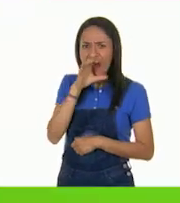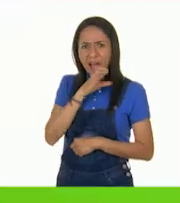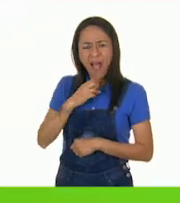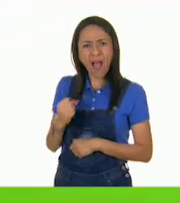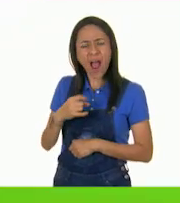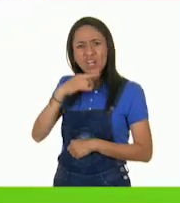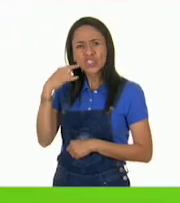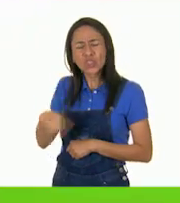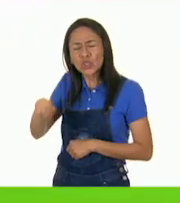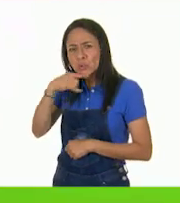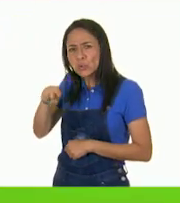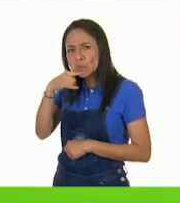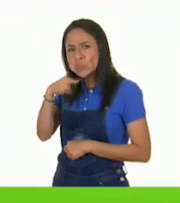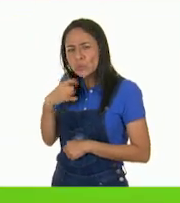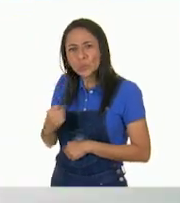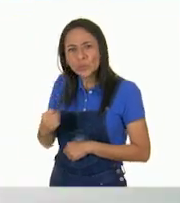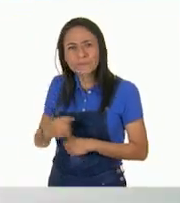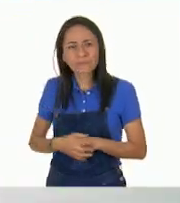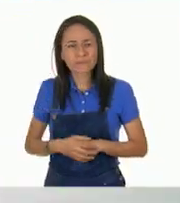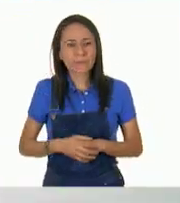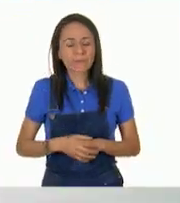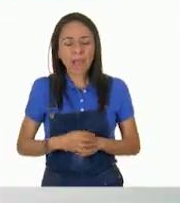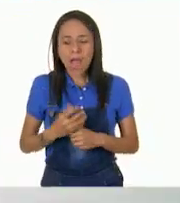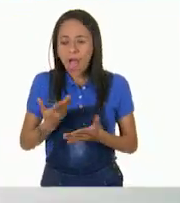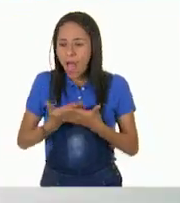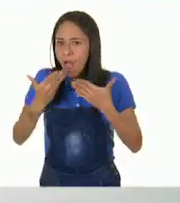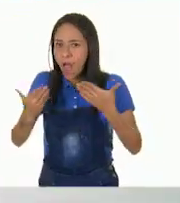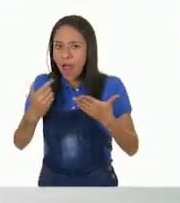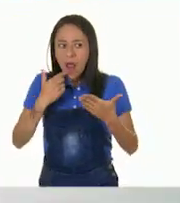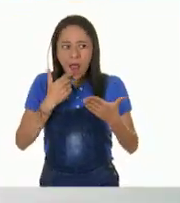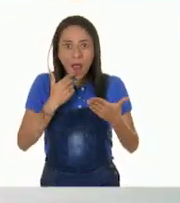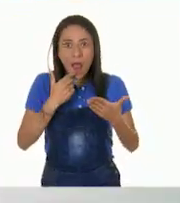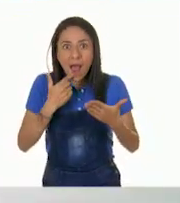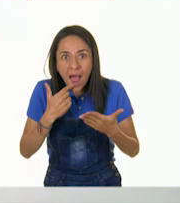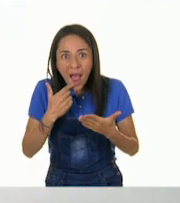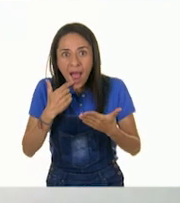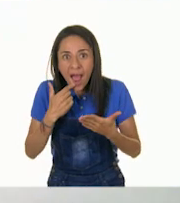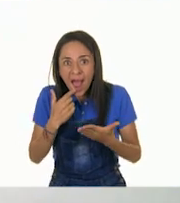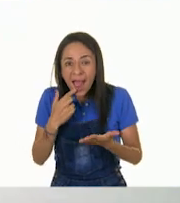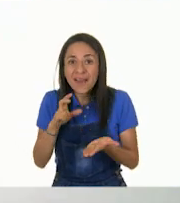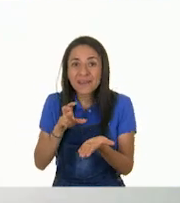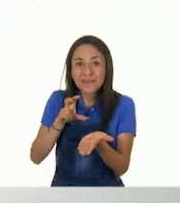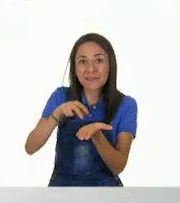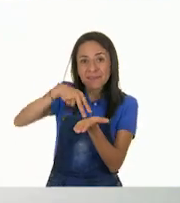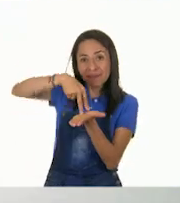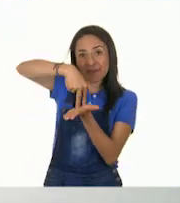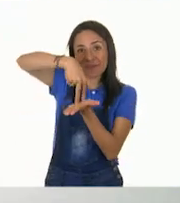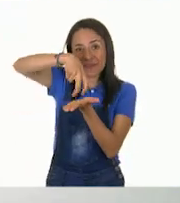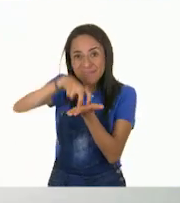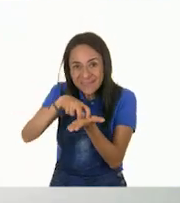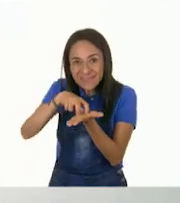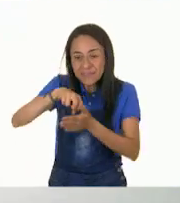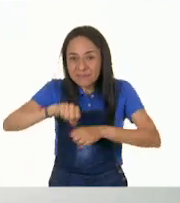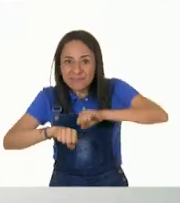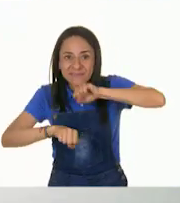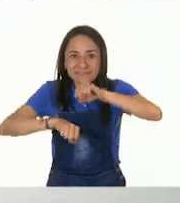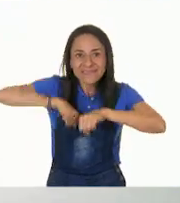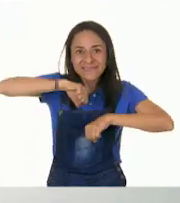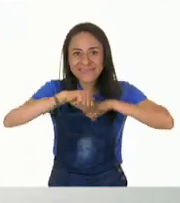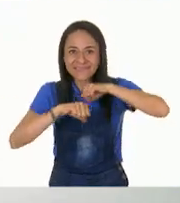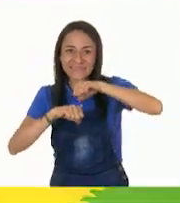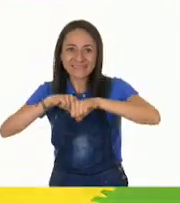chile me picó pero de arte a gatear a gatear